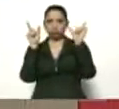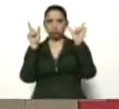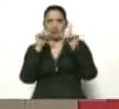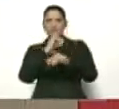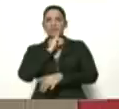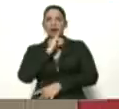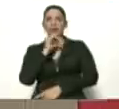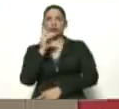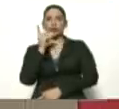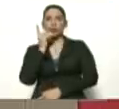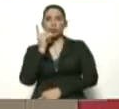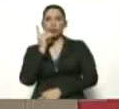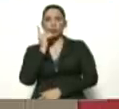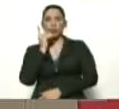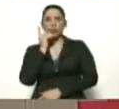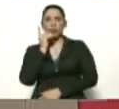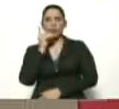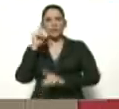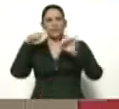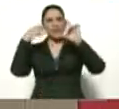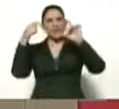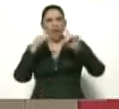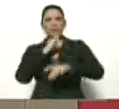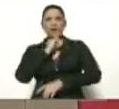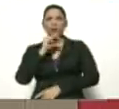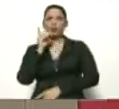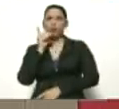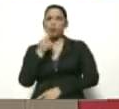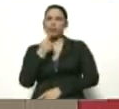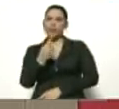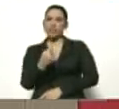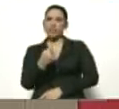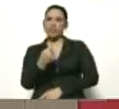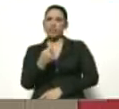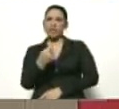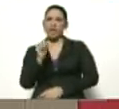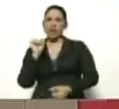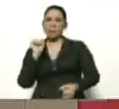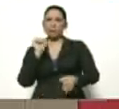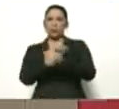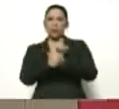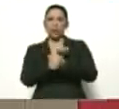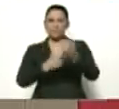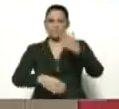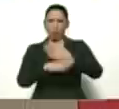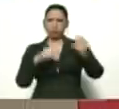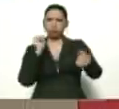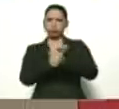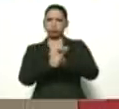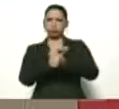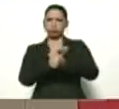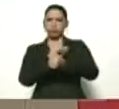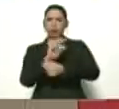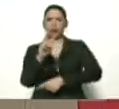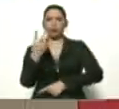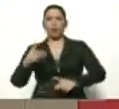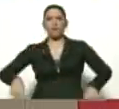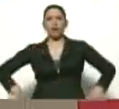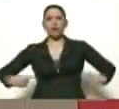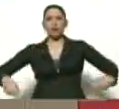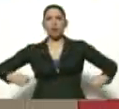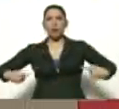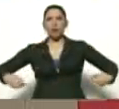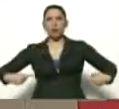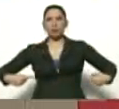bandung un vídeo de bando que dice que van a capturar doble rueda a la silla